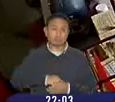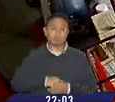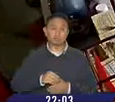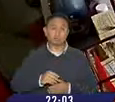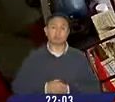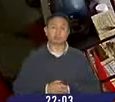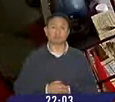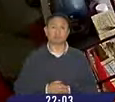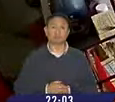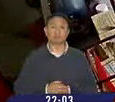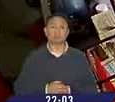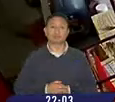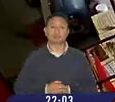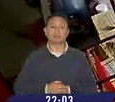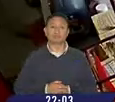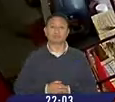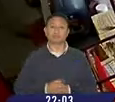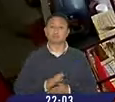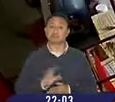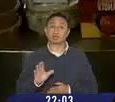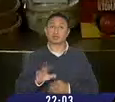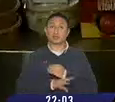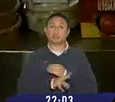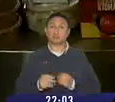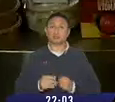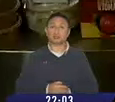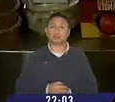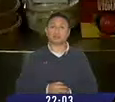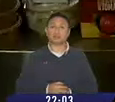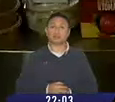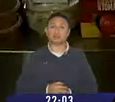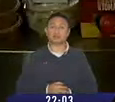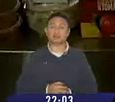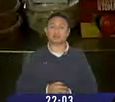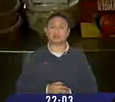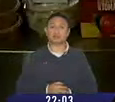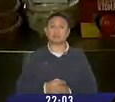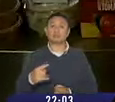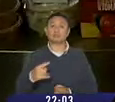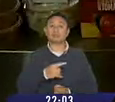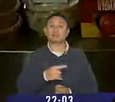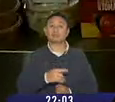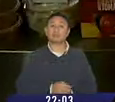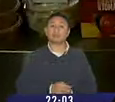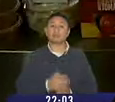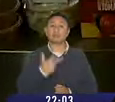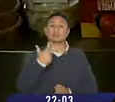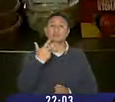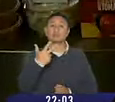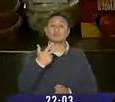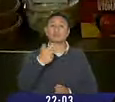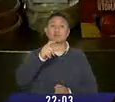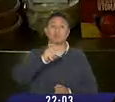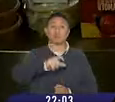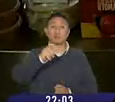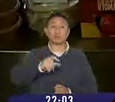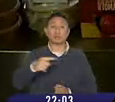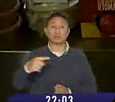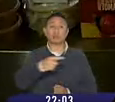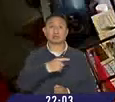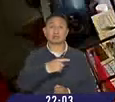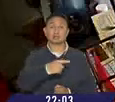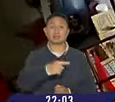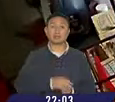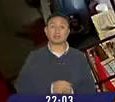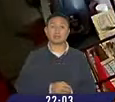bolsa y el hurto está consumado. Si miramos detenidamente, son alrededor de 3 personas. La de camisa se queda